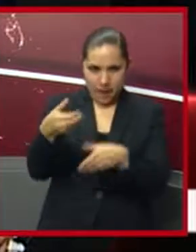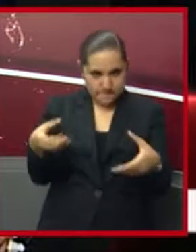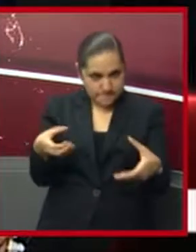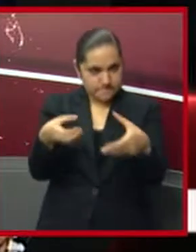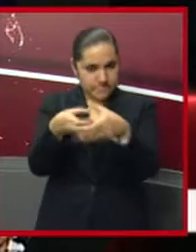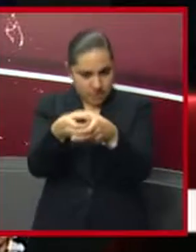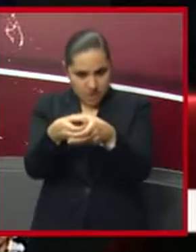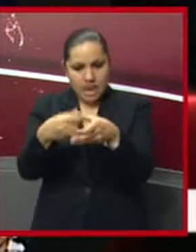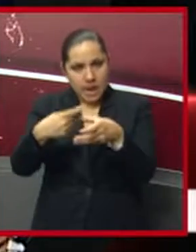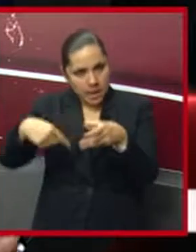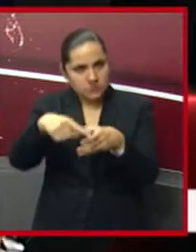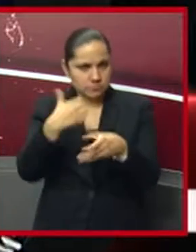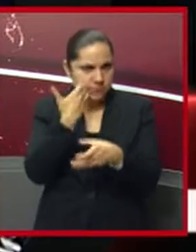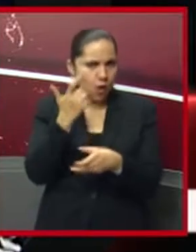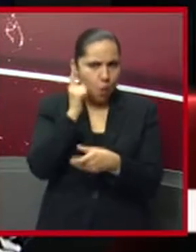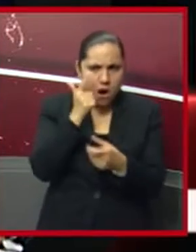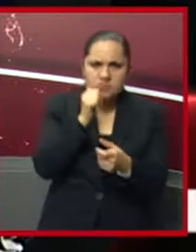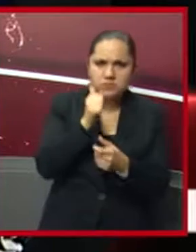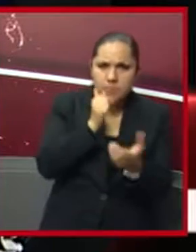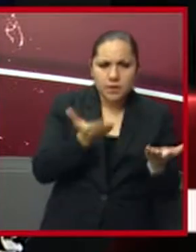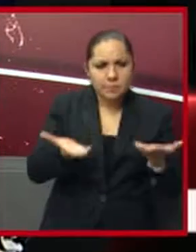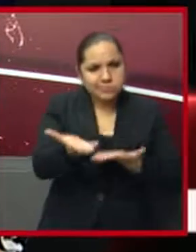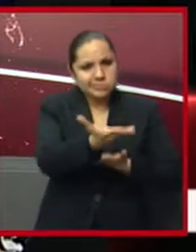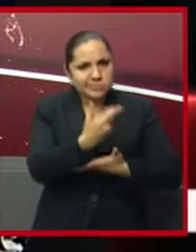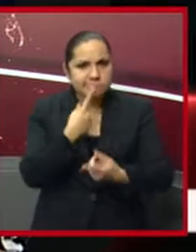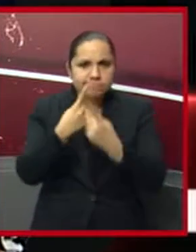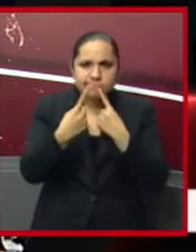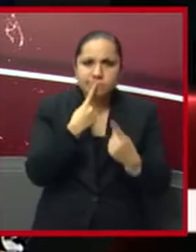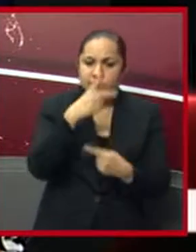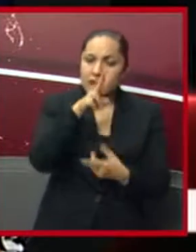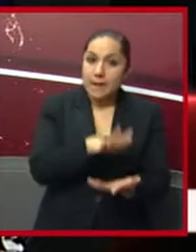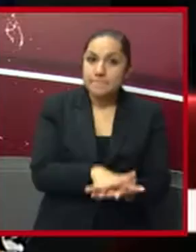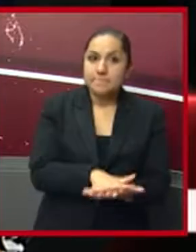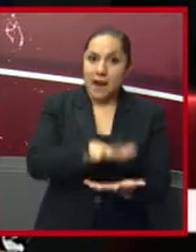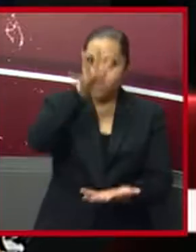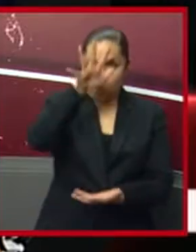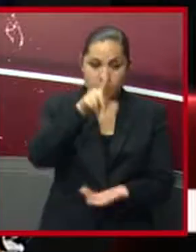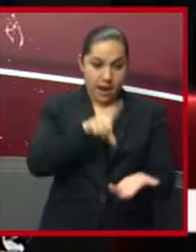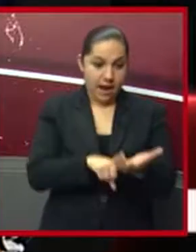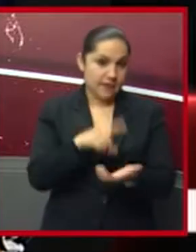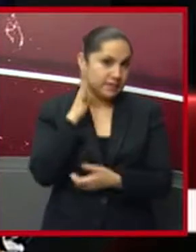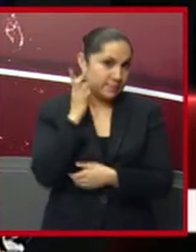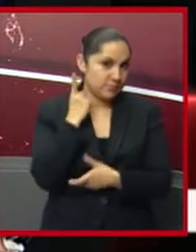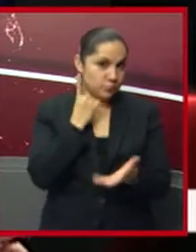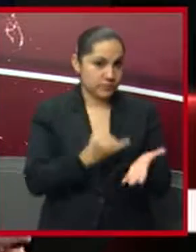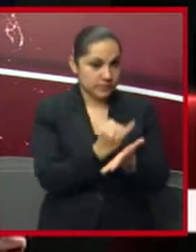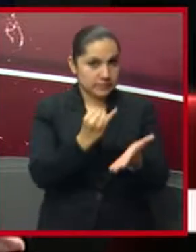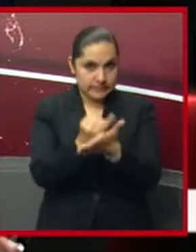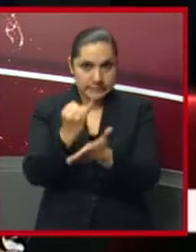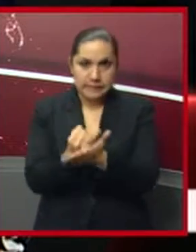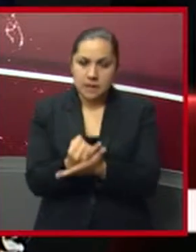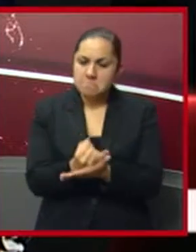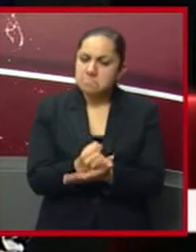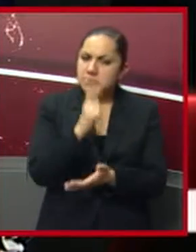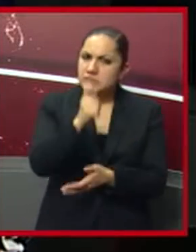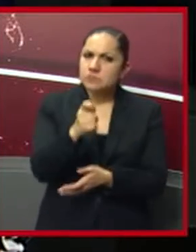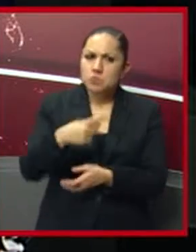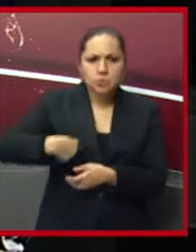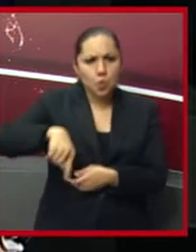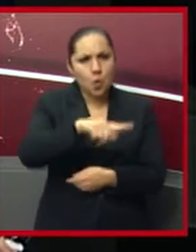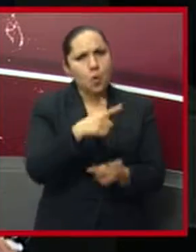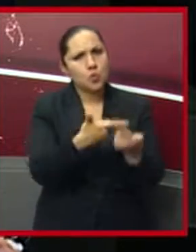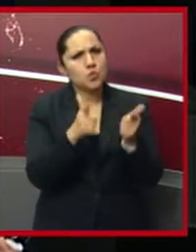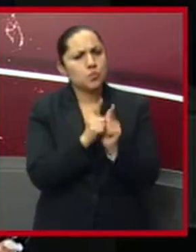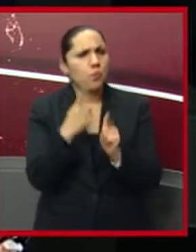político y te puedo asegurar que la mayoría de las decisiones que tomaron en la Cámara de Diputados ha sido de amplio consenso. Ha sido por